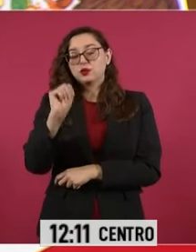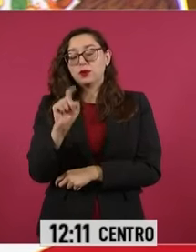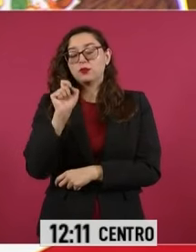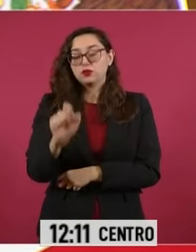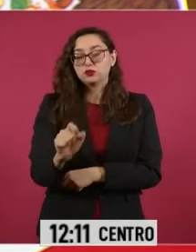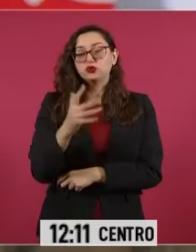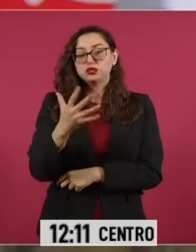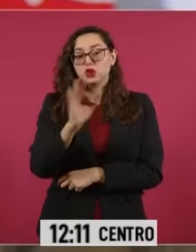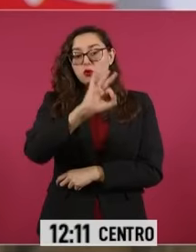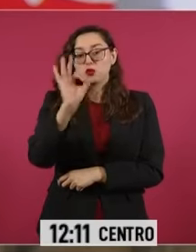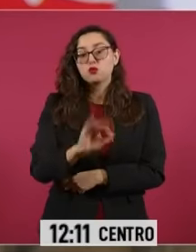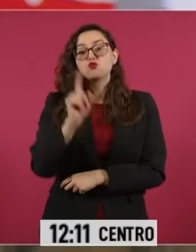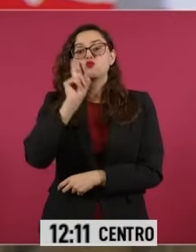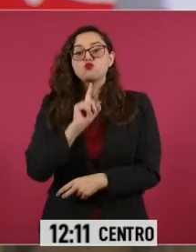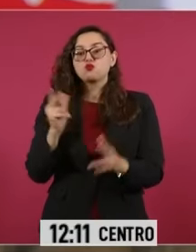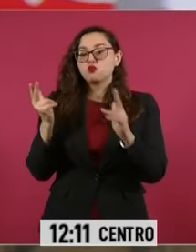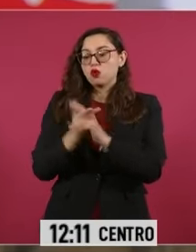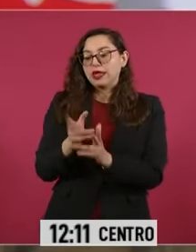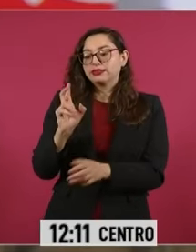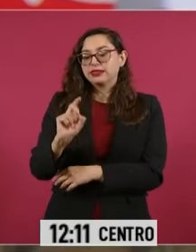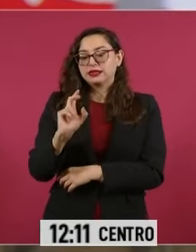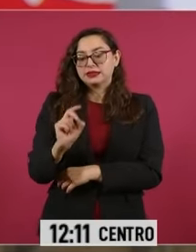29.5%, el feminicidio en